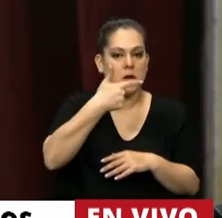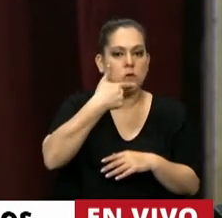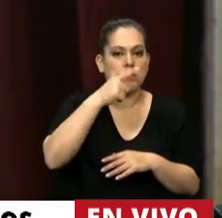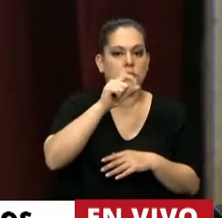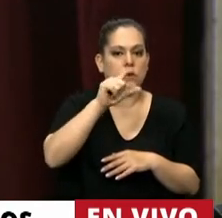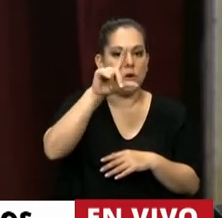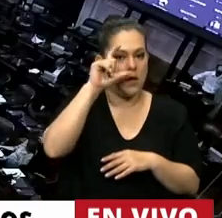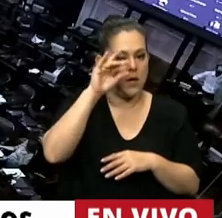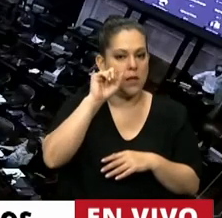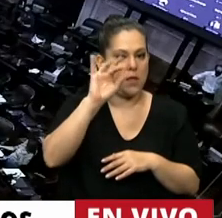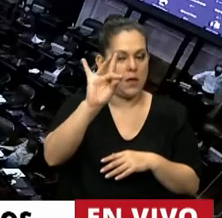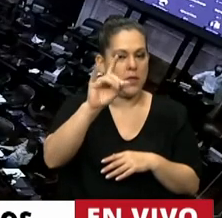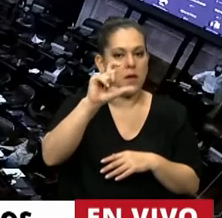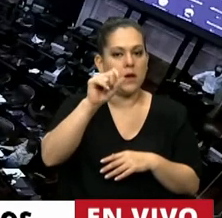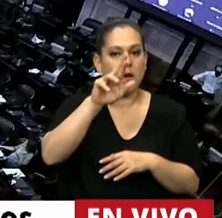Positivo,